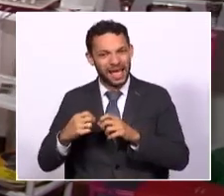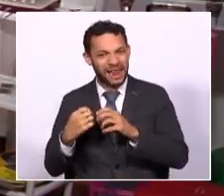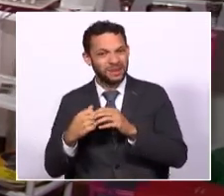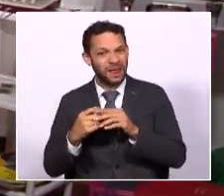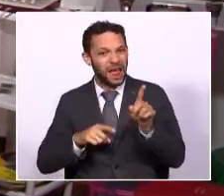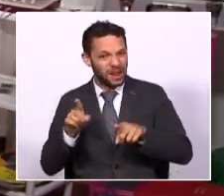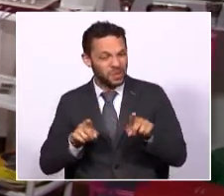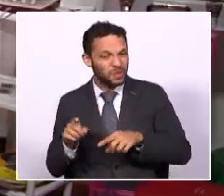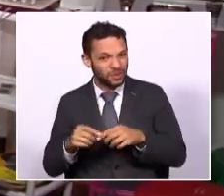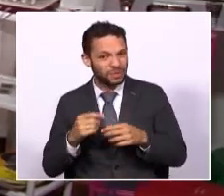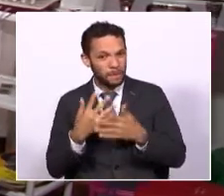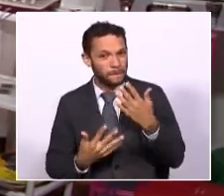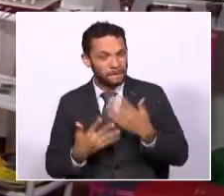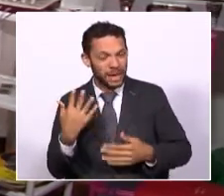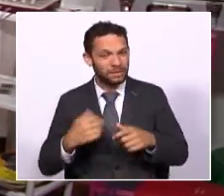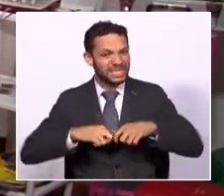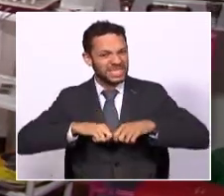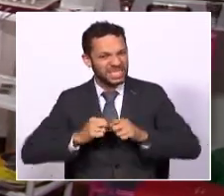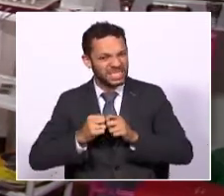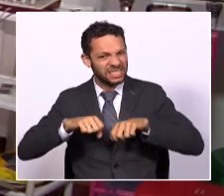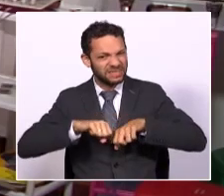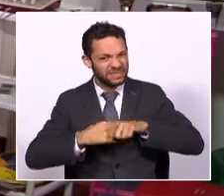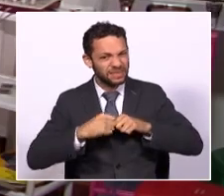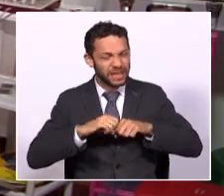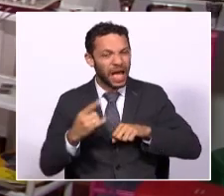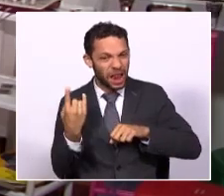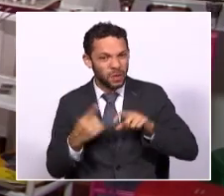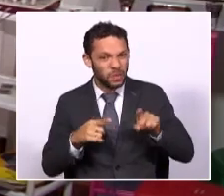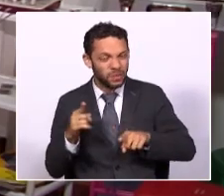Inhala, exhala.